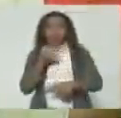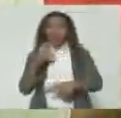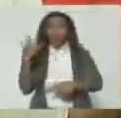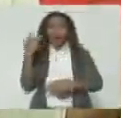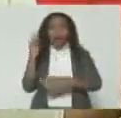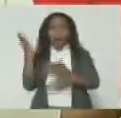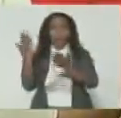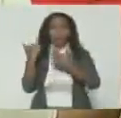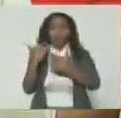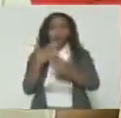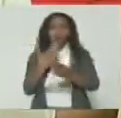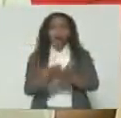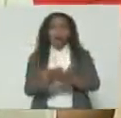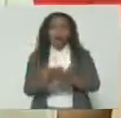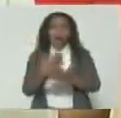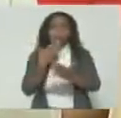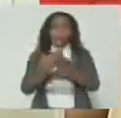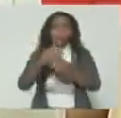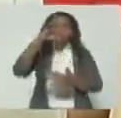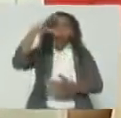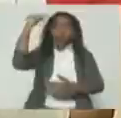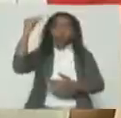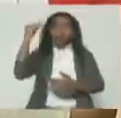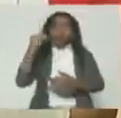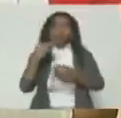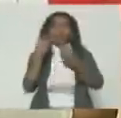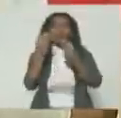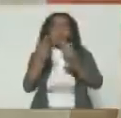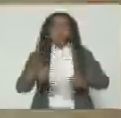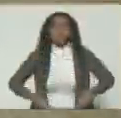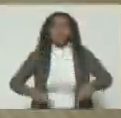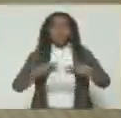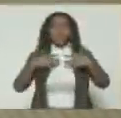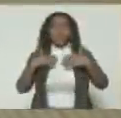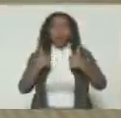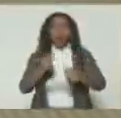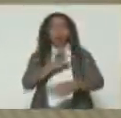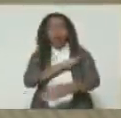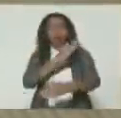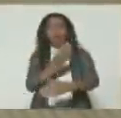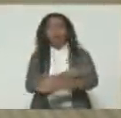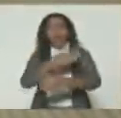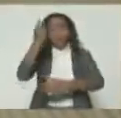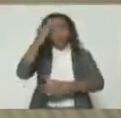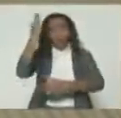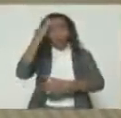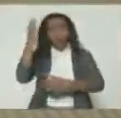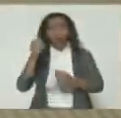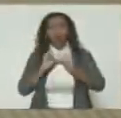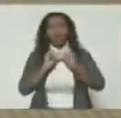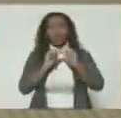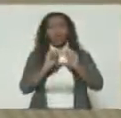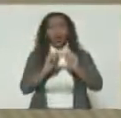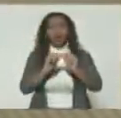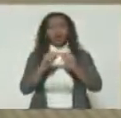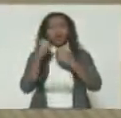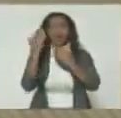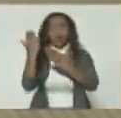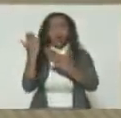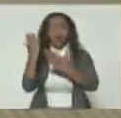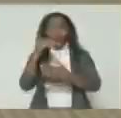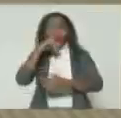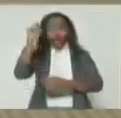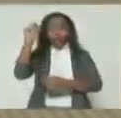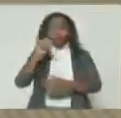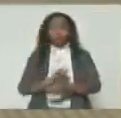su apoyo, presidente. Le pido a Dios, presidente, que te dé vida y salud, fortaleza y sabiduría para que podamos seguir contando contigo, Maduro.